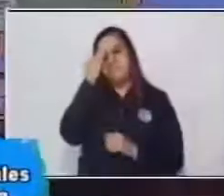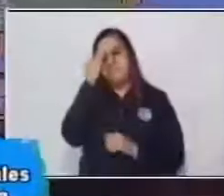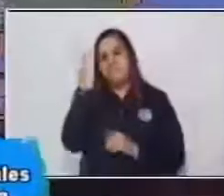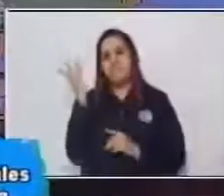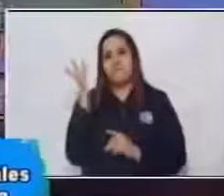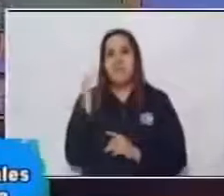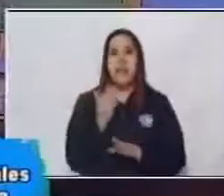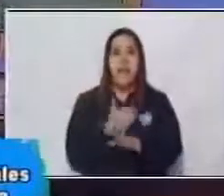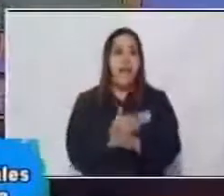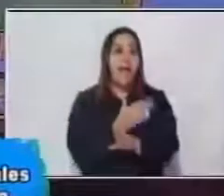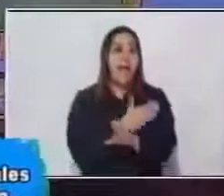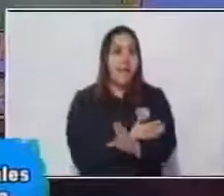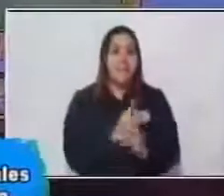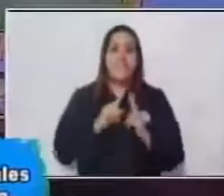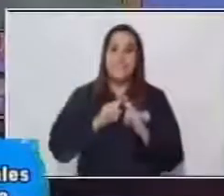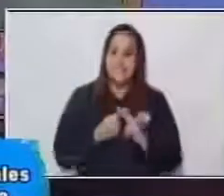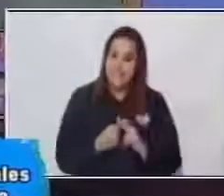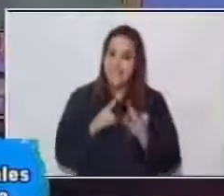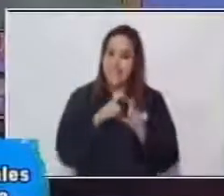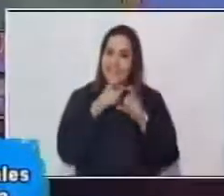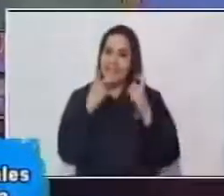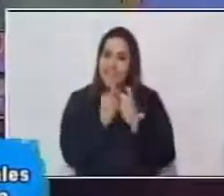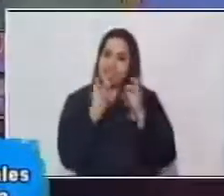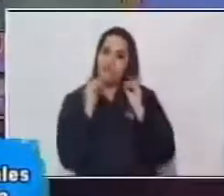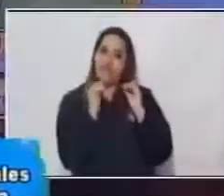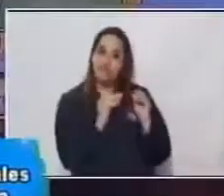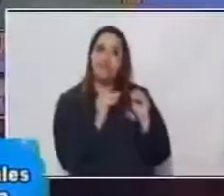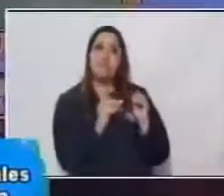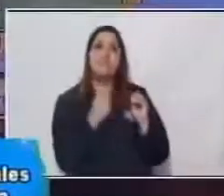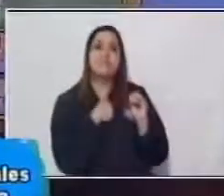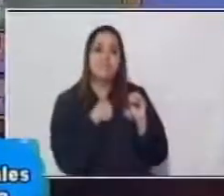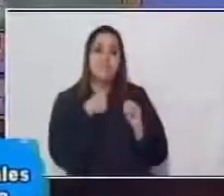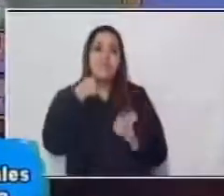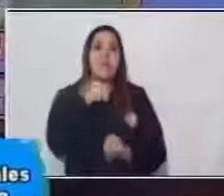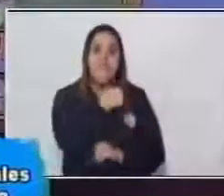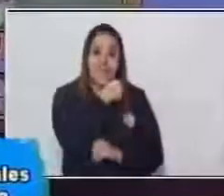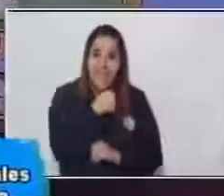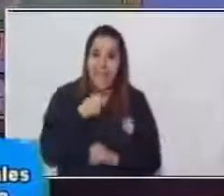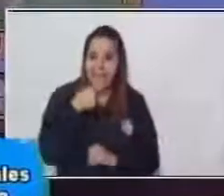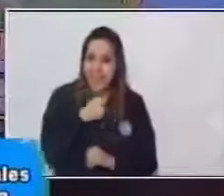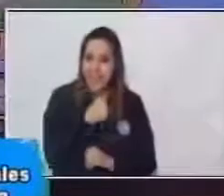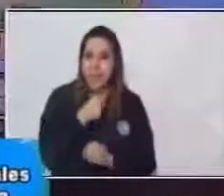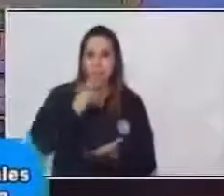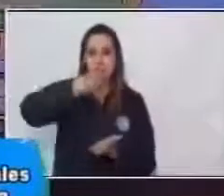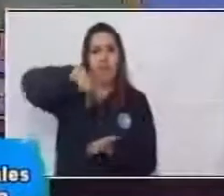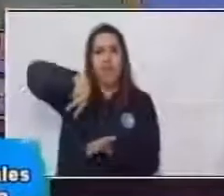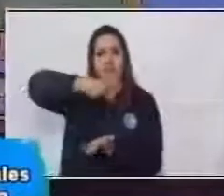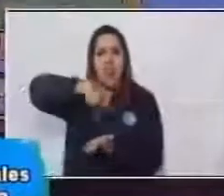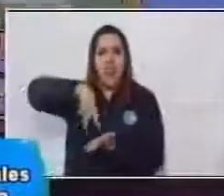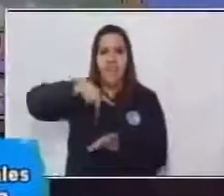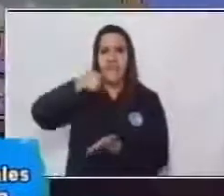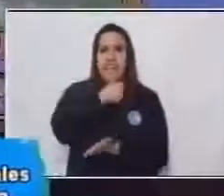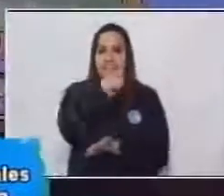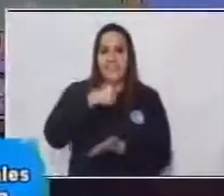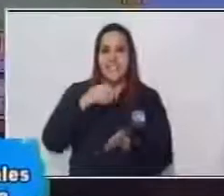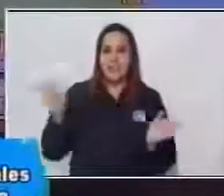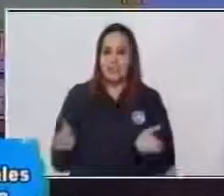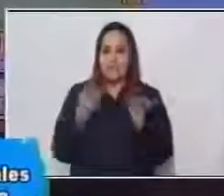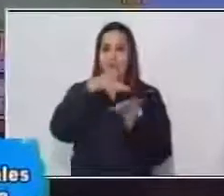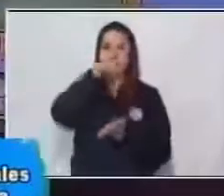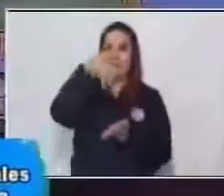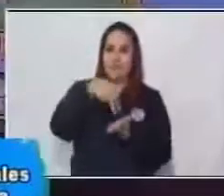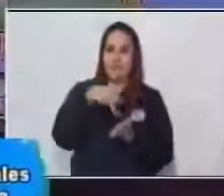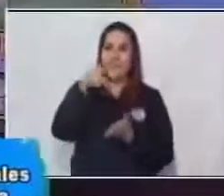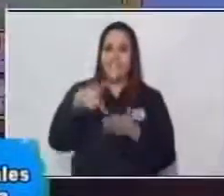entonces, antes de que empecemos nuestra clase, yo te traigo una canción. Vamos a bailar una canción, nos vamos a divertir y la